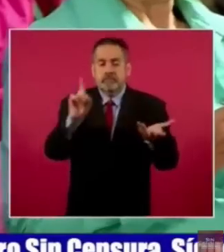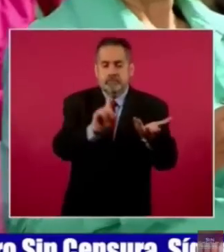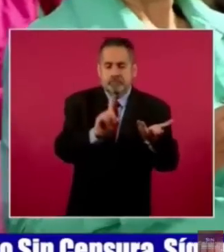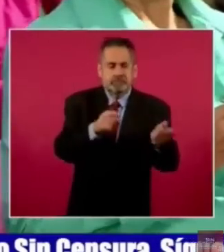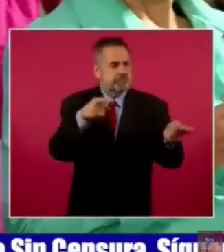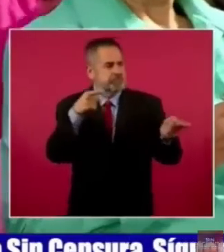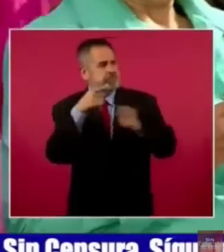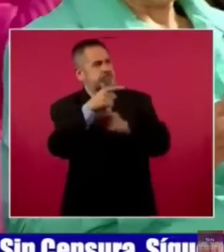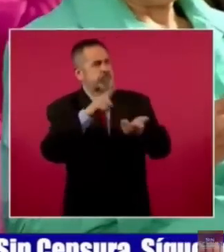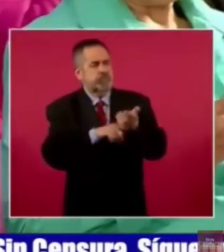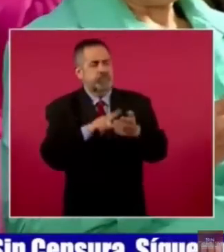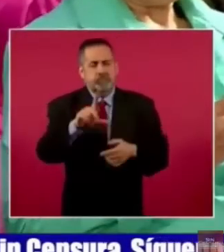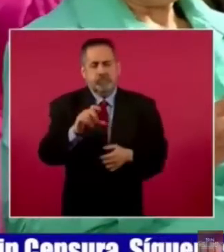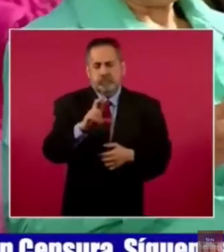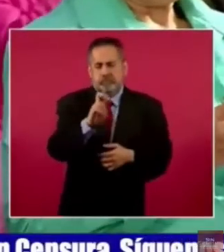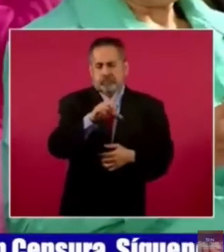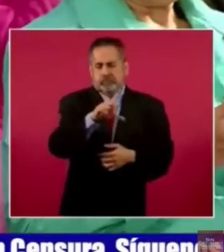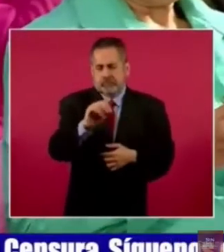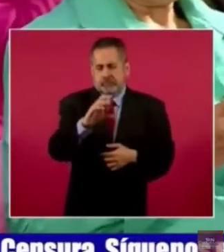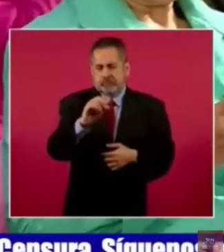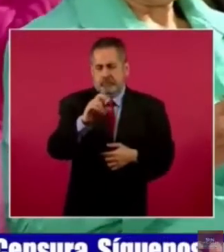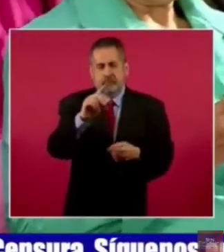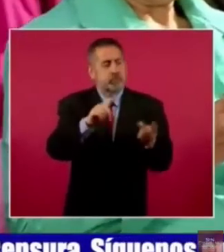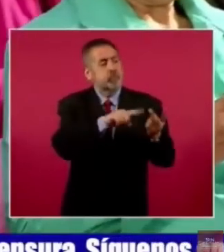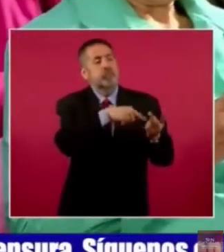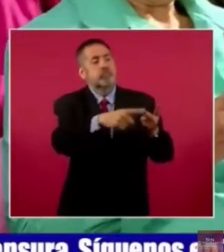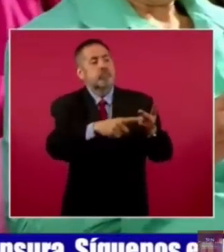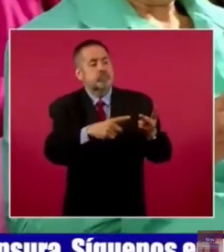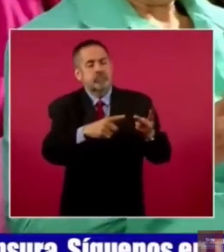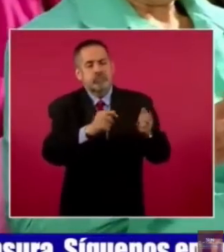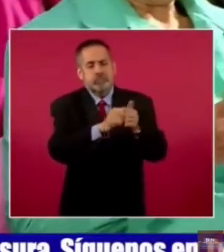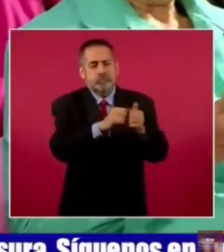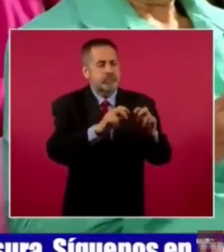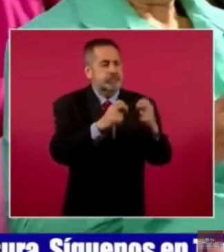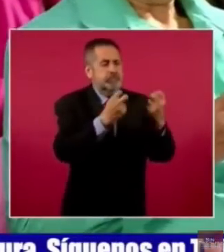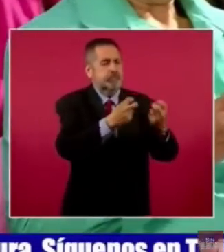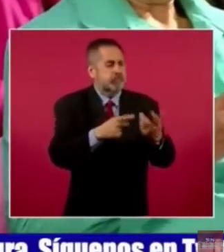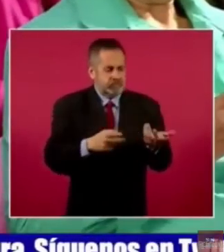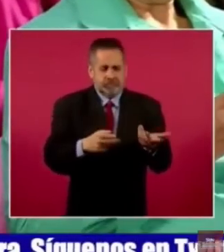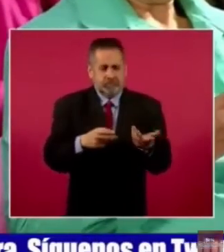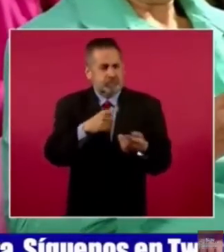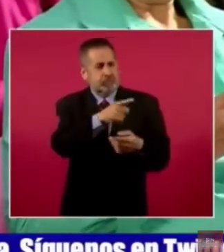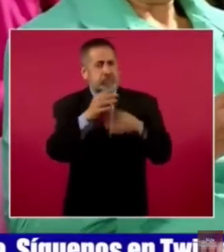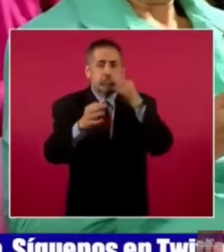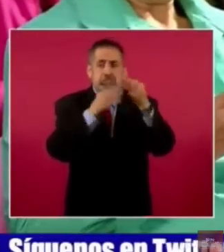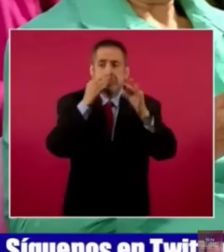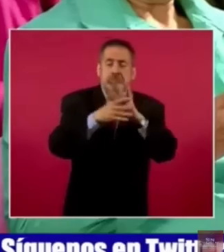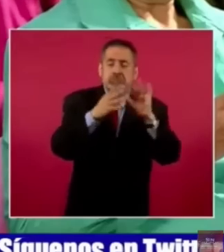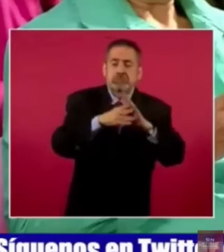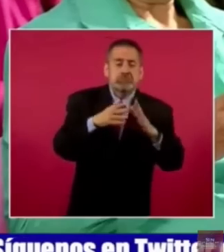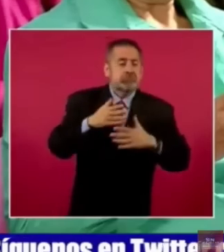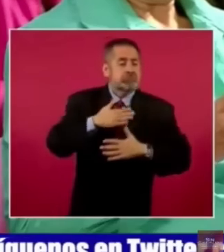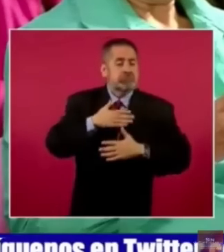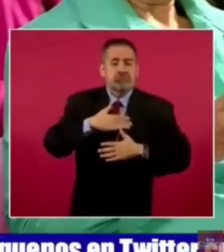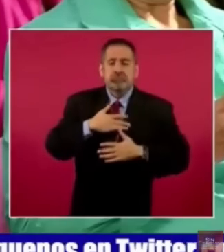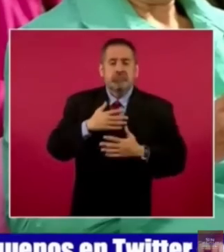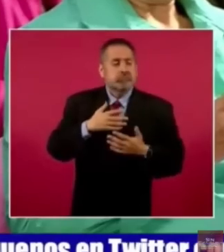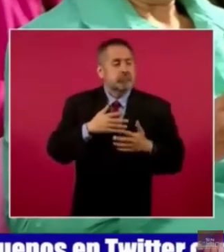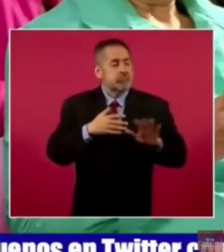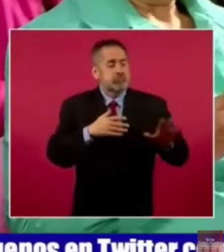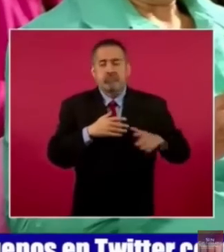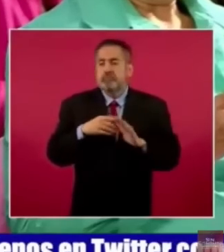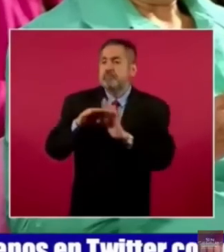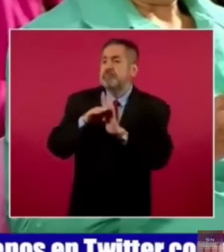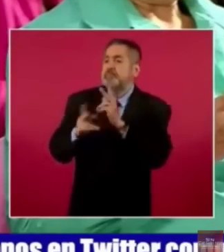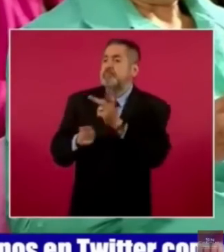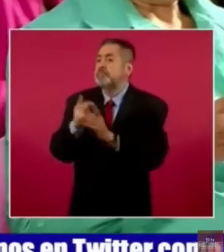Córdoba y a la vocería del instituto de que se está haciendo promoción personalizada con estas encuestas que se han